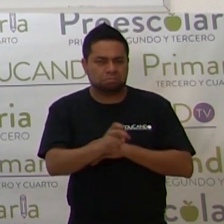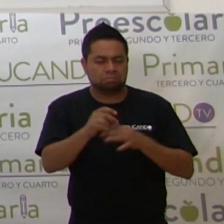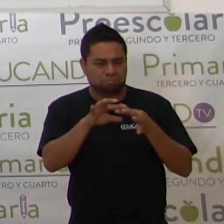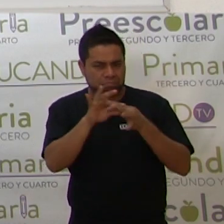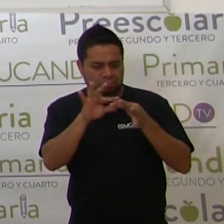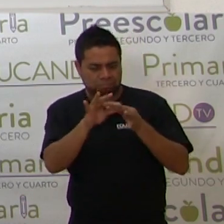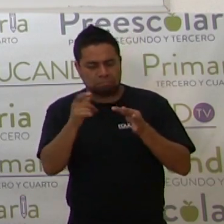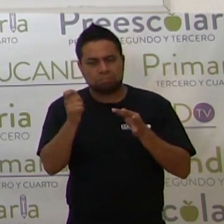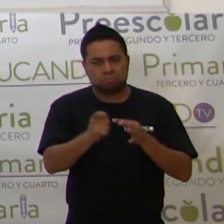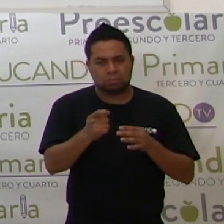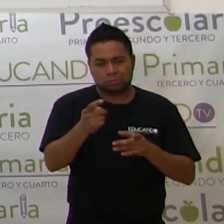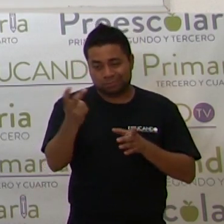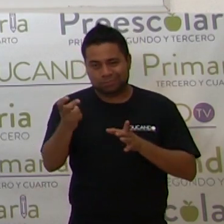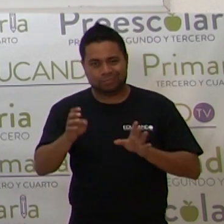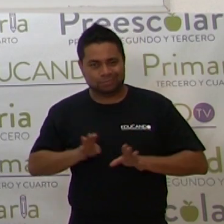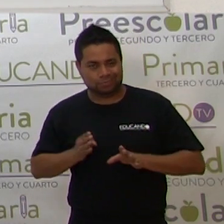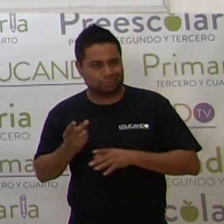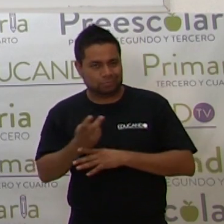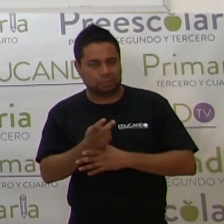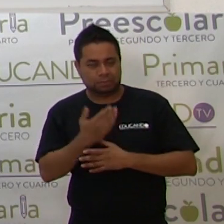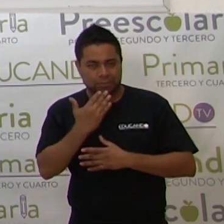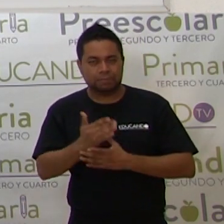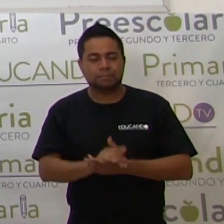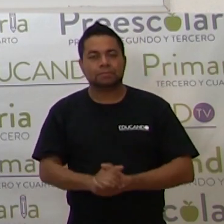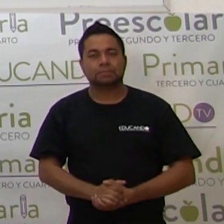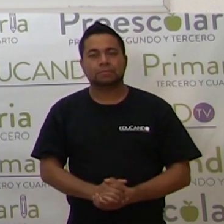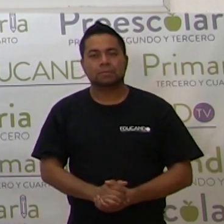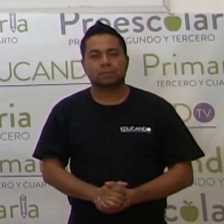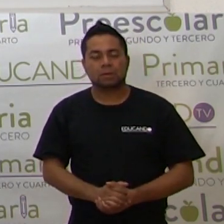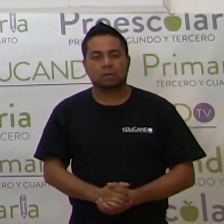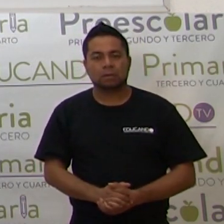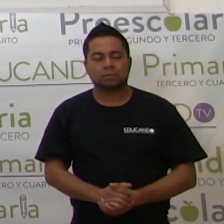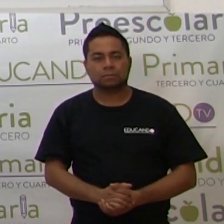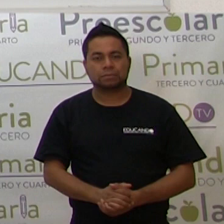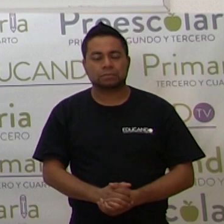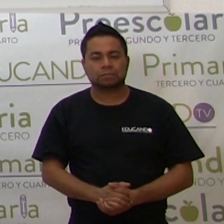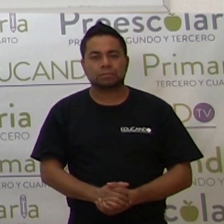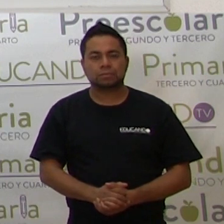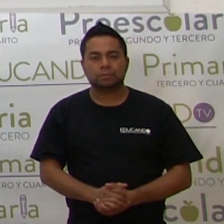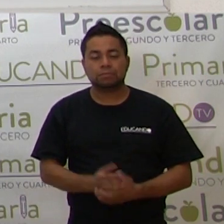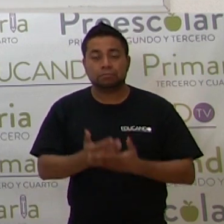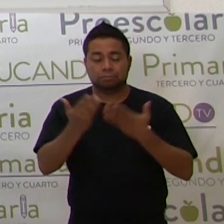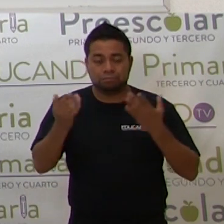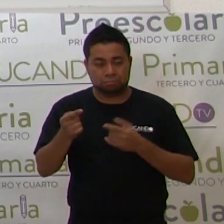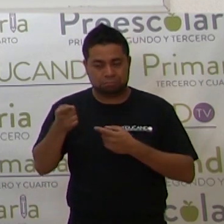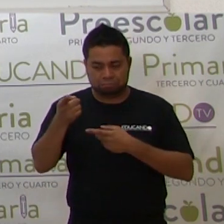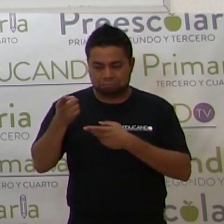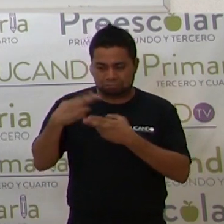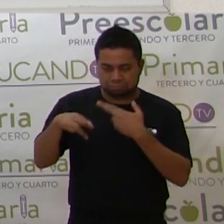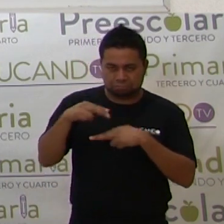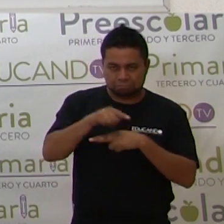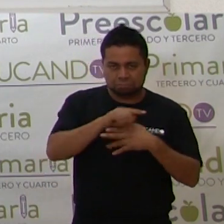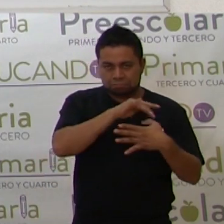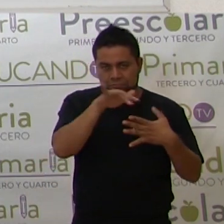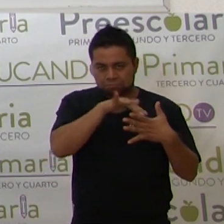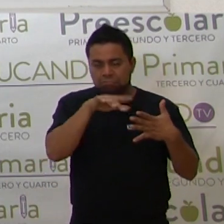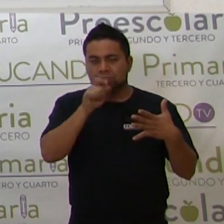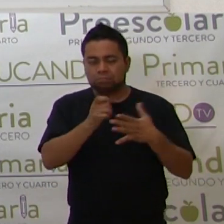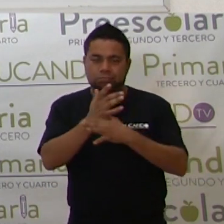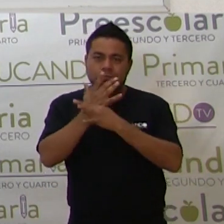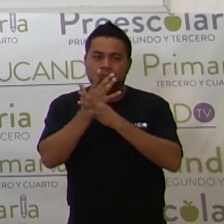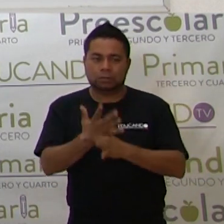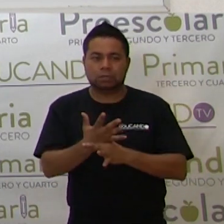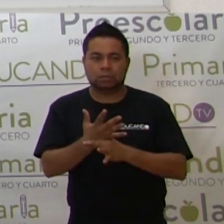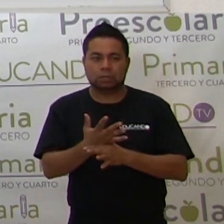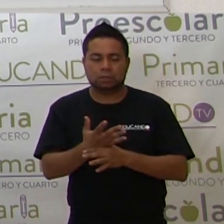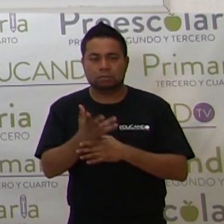hablamos de esta característica. ¿Bien? Ahora, aquí nos habla, vamos a regresar a nuestro texto, nos habla